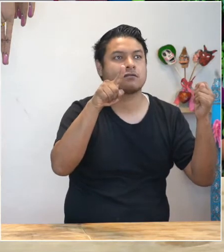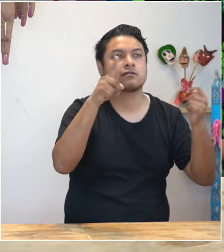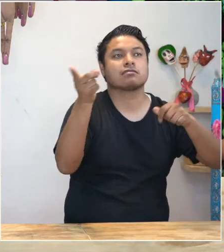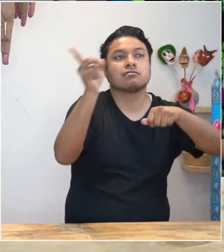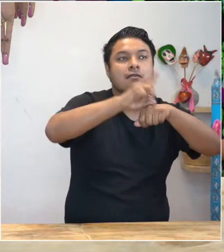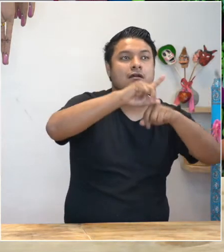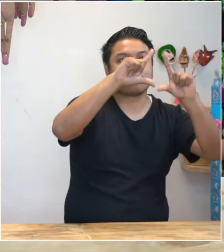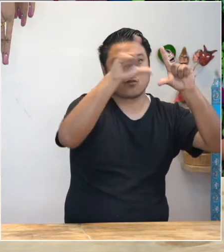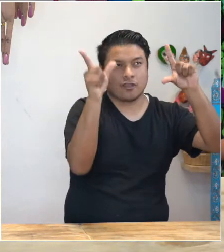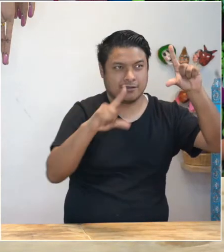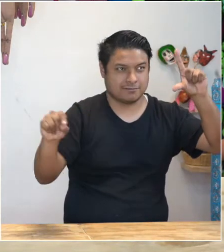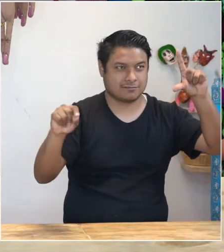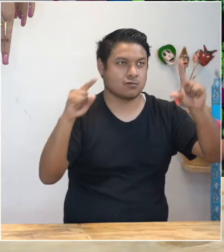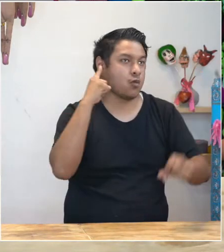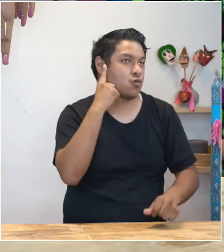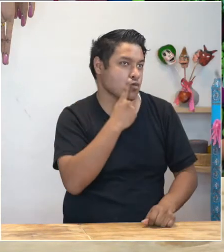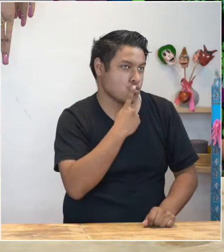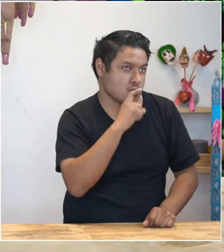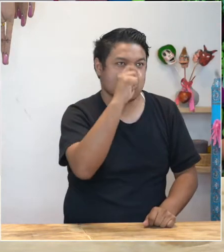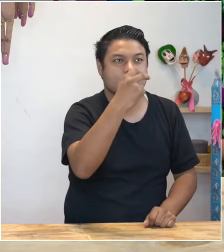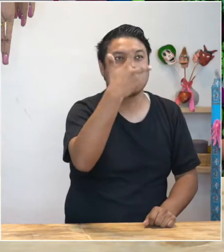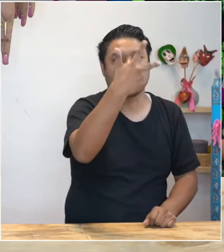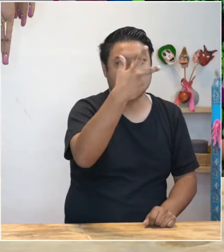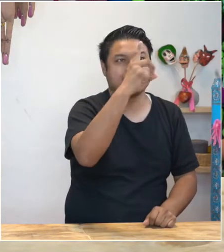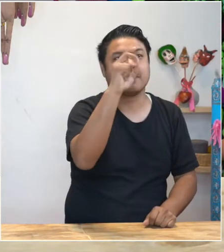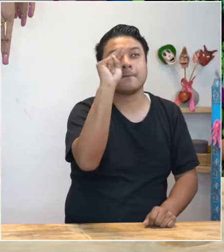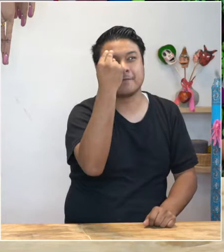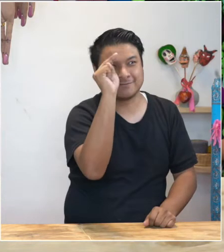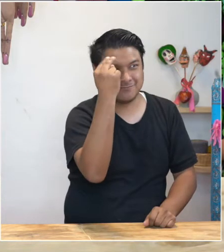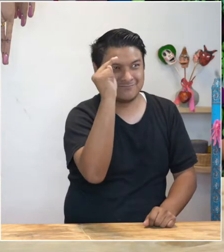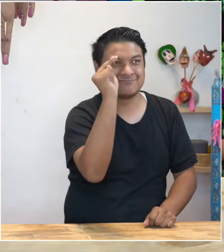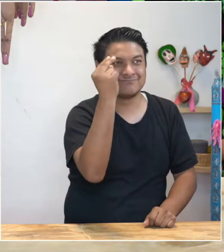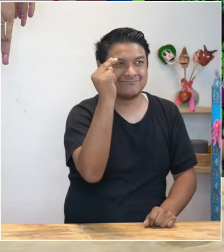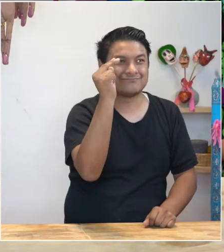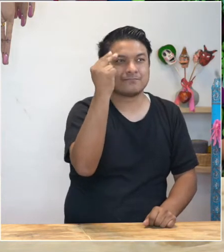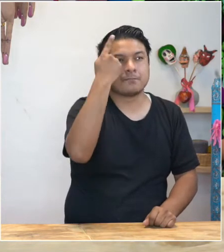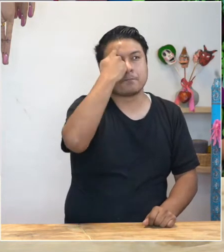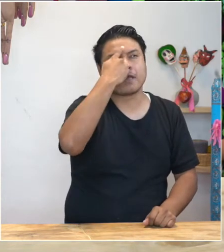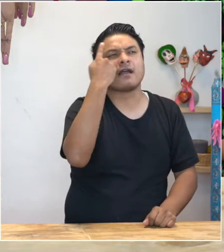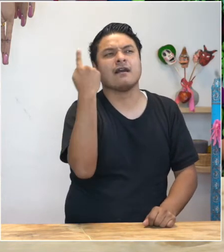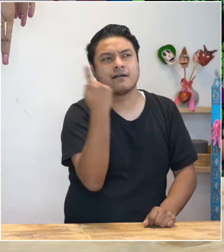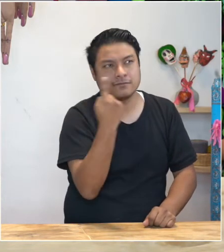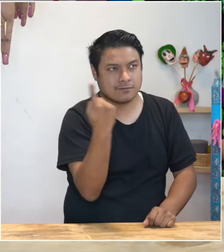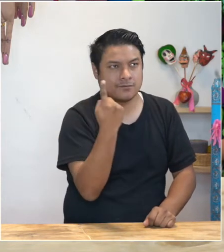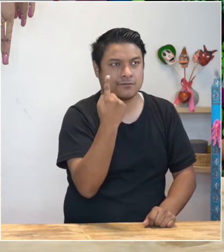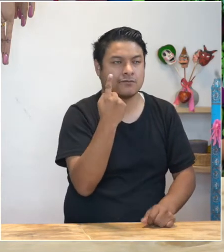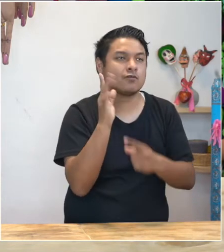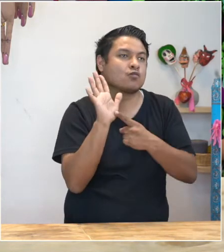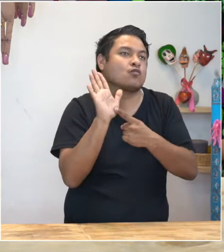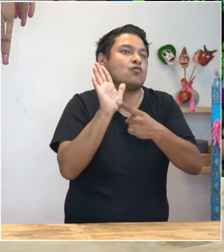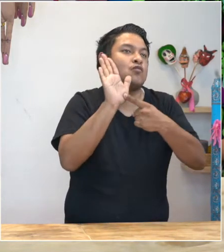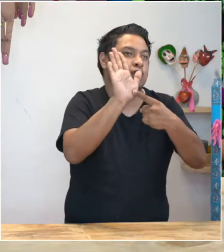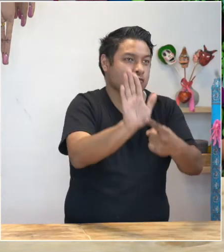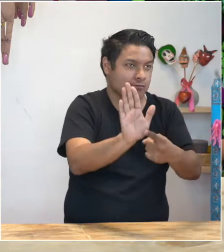hacer y de qué manera también colaboran en la sociedad. Ver por qué es importante celebrar para ellos el Día